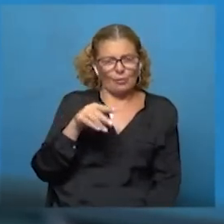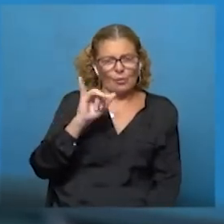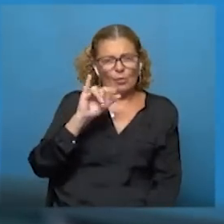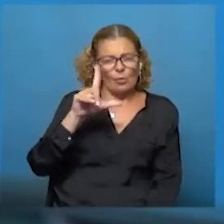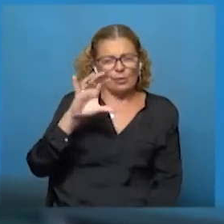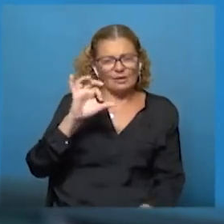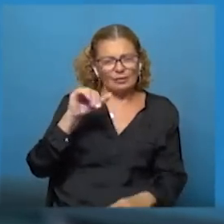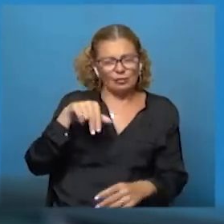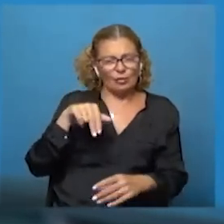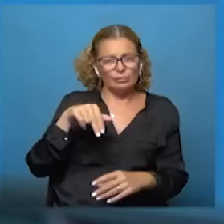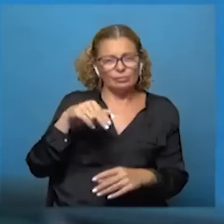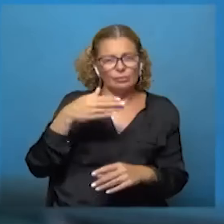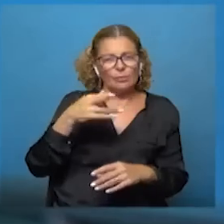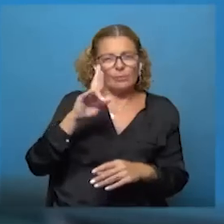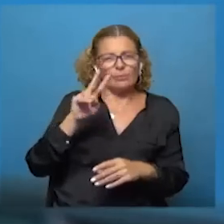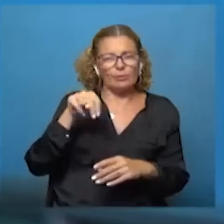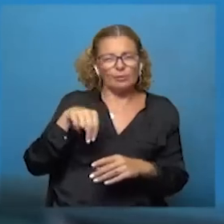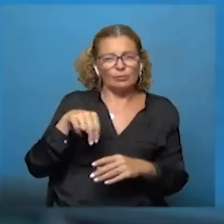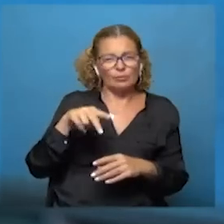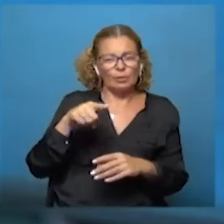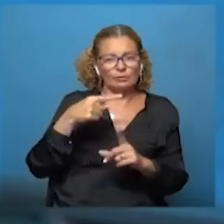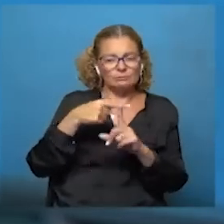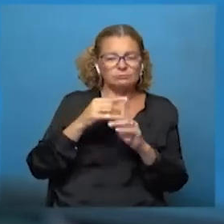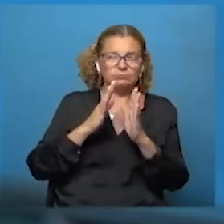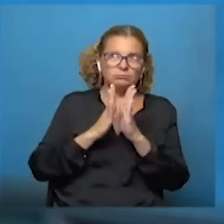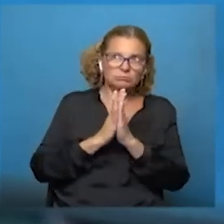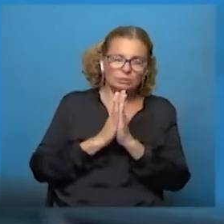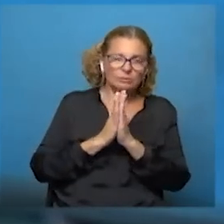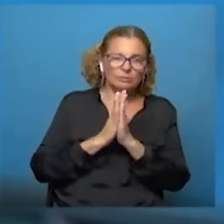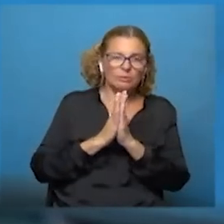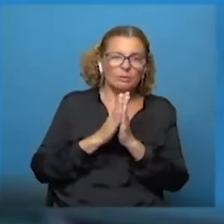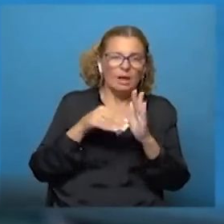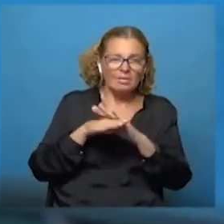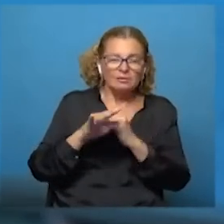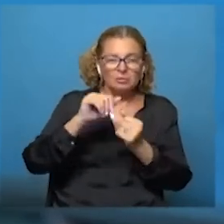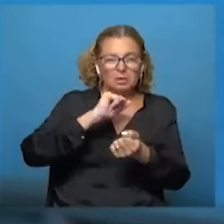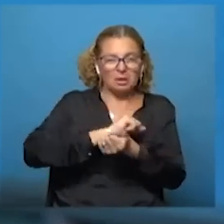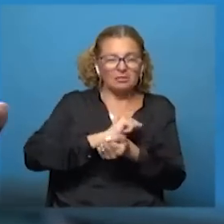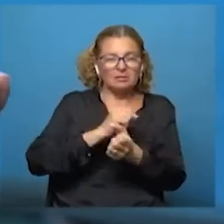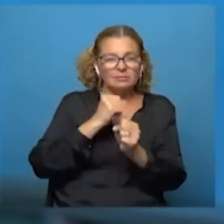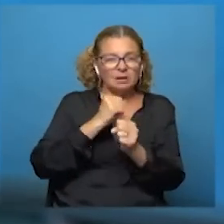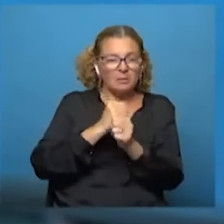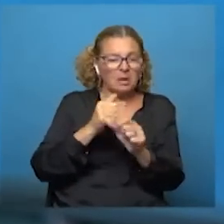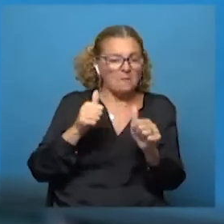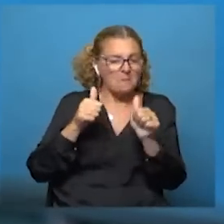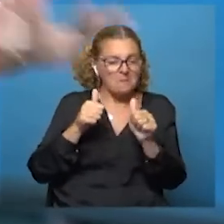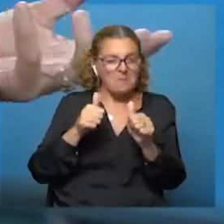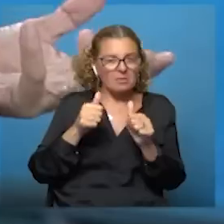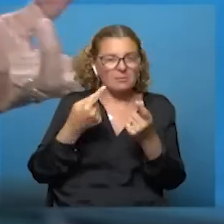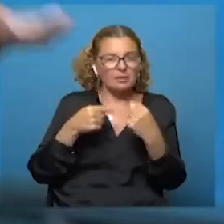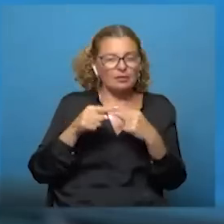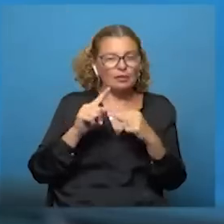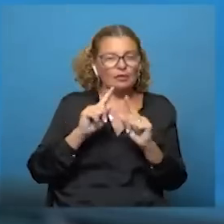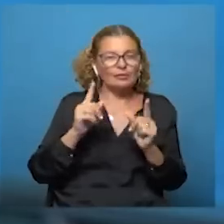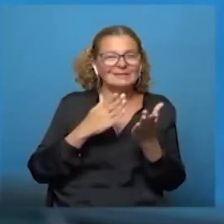estuvo tres años hoy está metido en la religión le va bárbaro trabaja precioso Pero no siempre